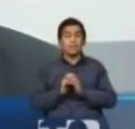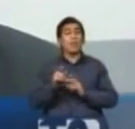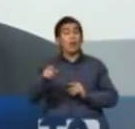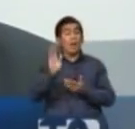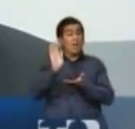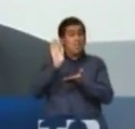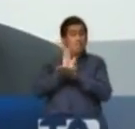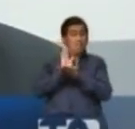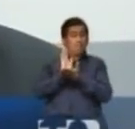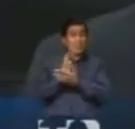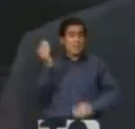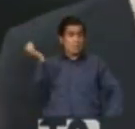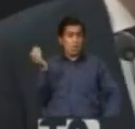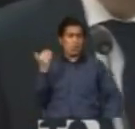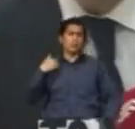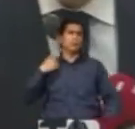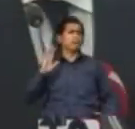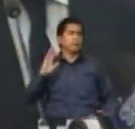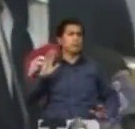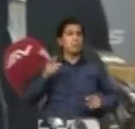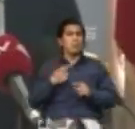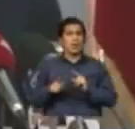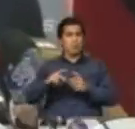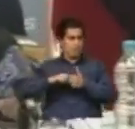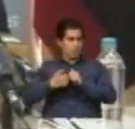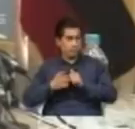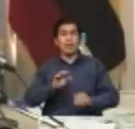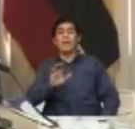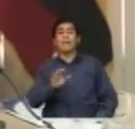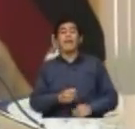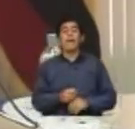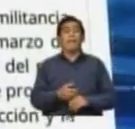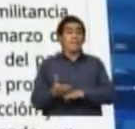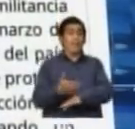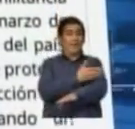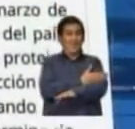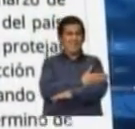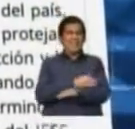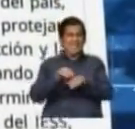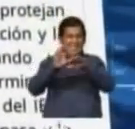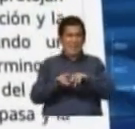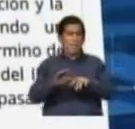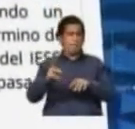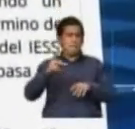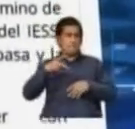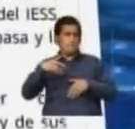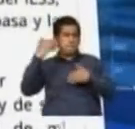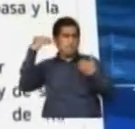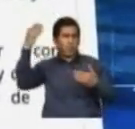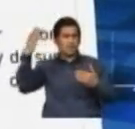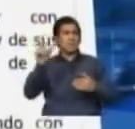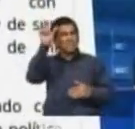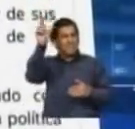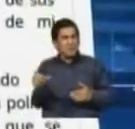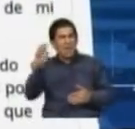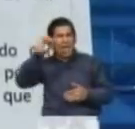pensiones y del fondo de salud. Sin embargo, minutos antes de que hablara el titular del IES, la Secretaría de la Política difundió un comunicado de Miguel Carvajal en